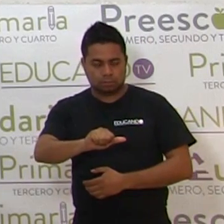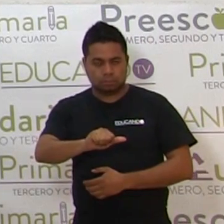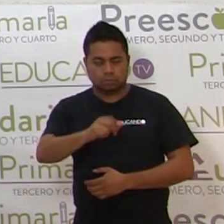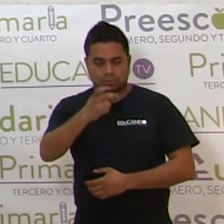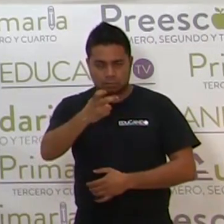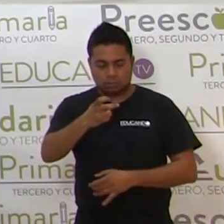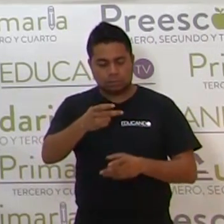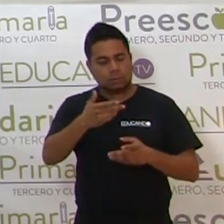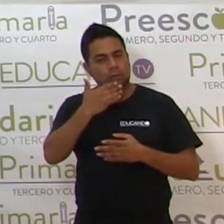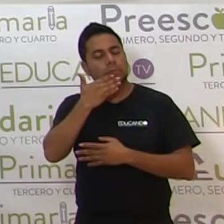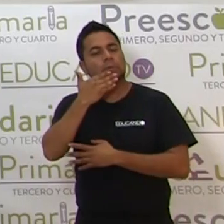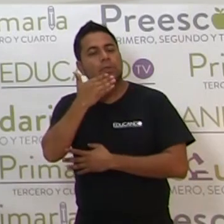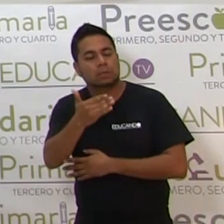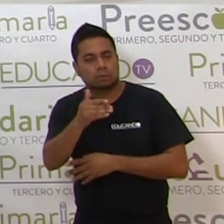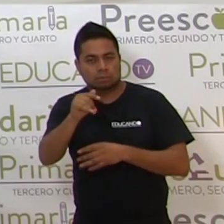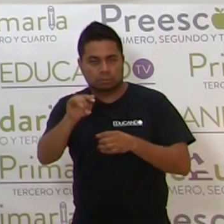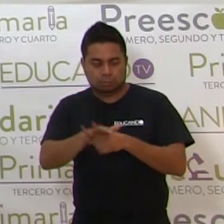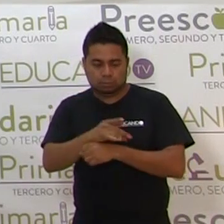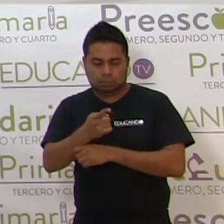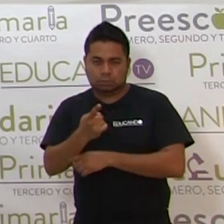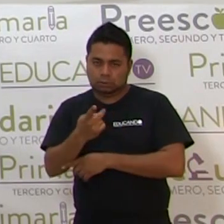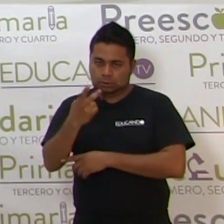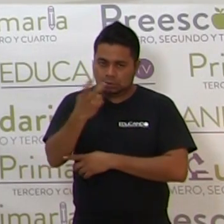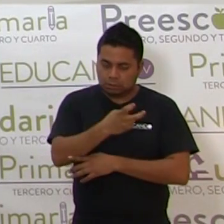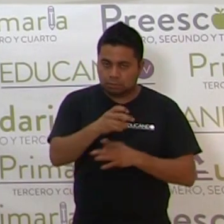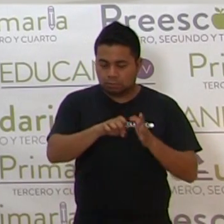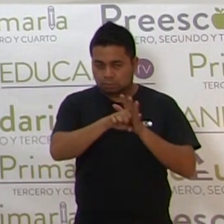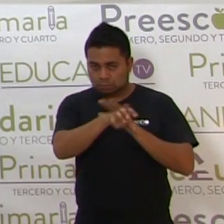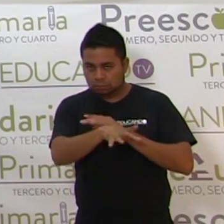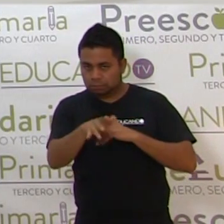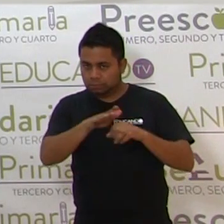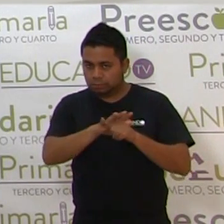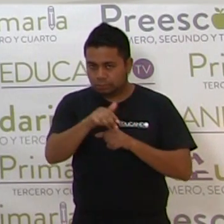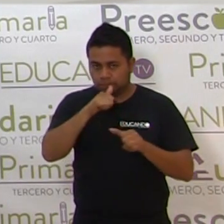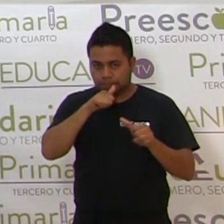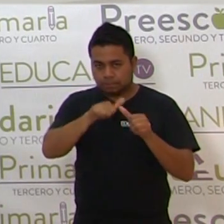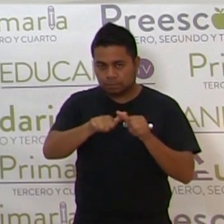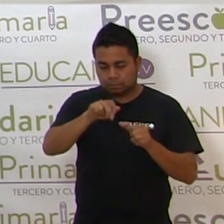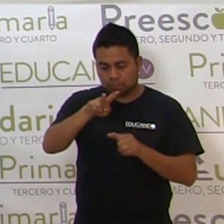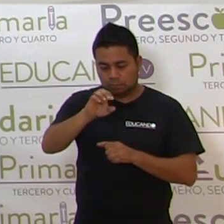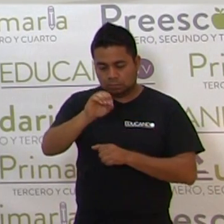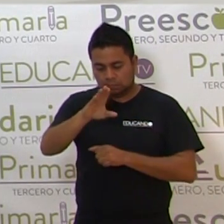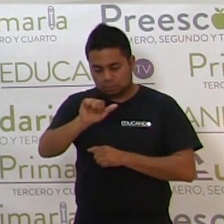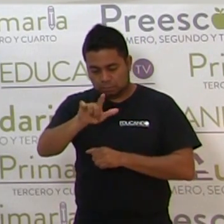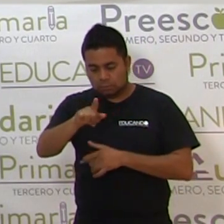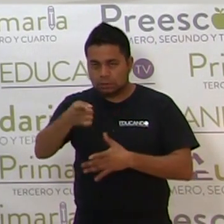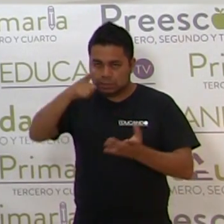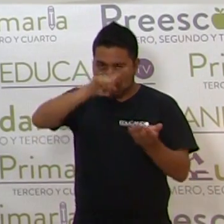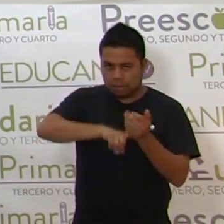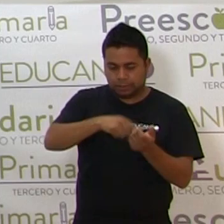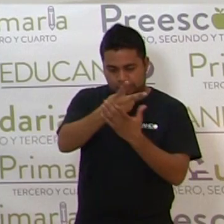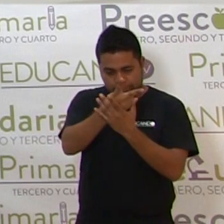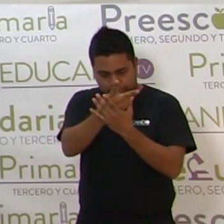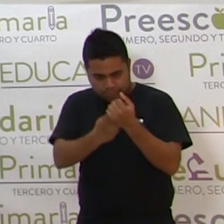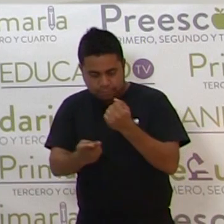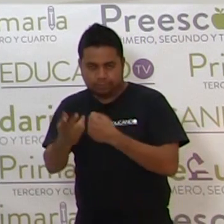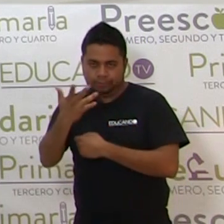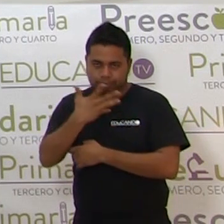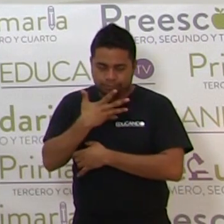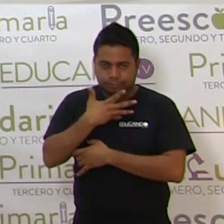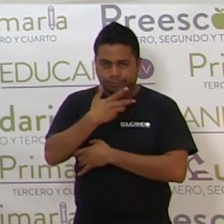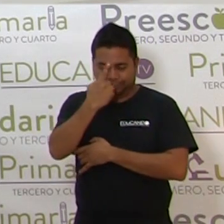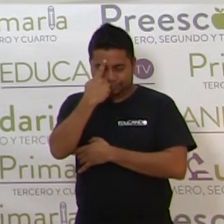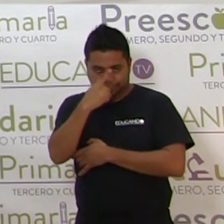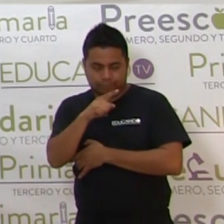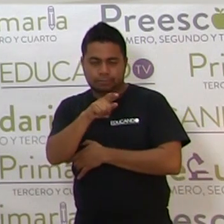Exacto, porque esta, que es la vocal, va a ir dentro del diptongo de lo